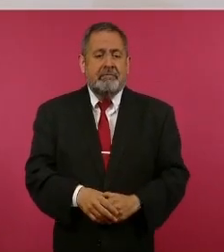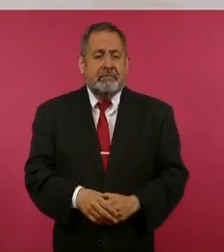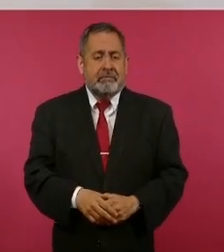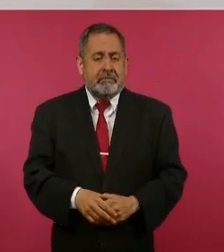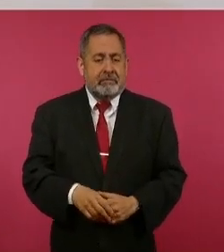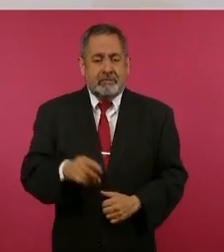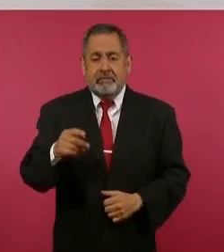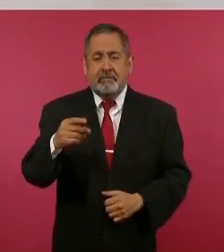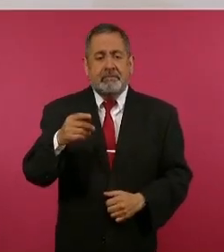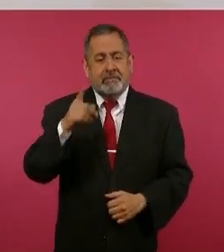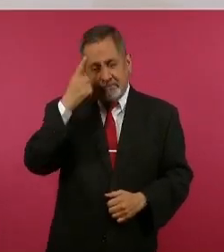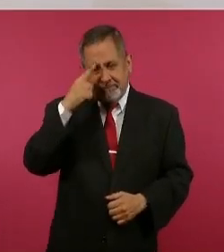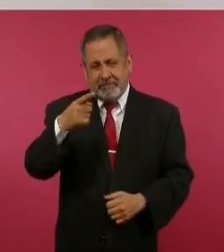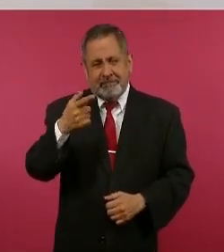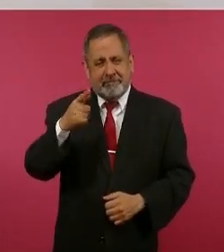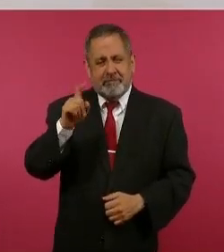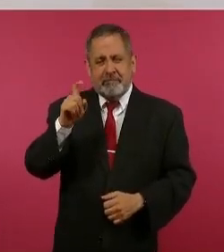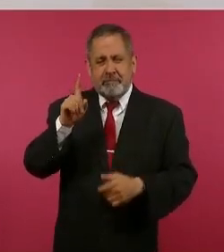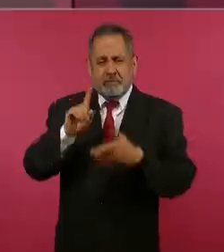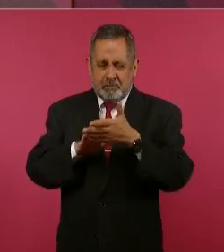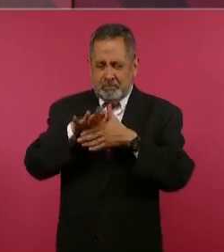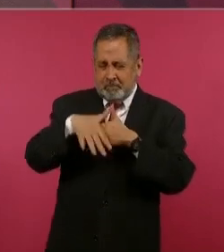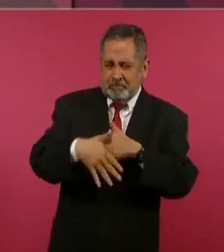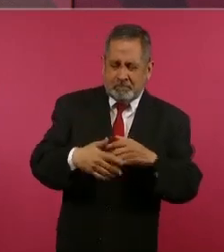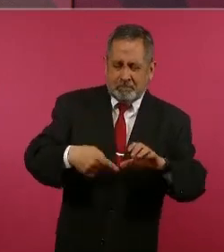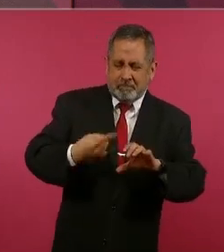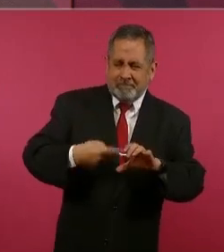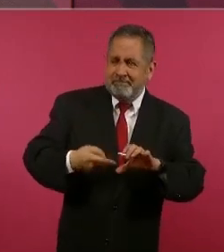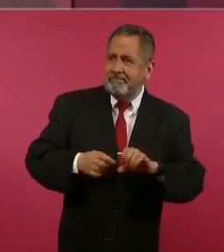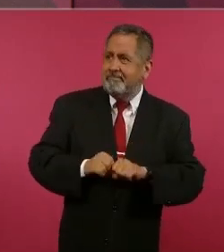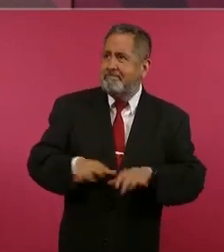y las hidroeléctricas,